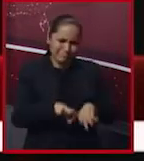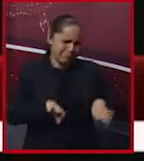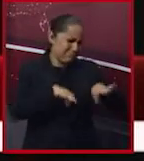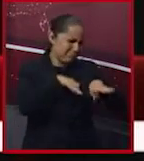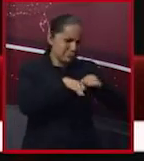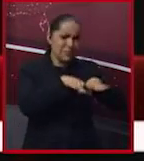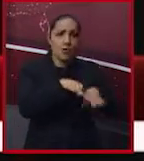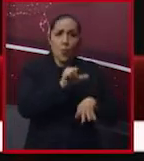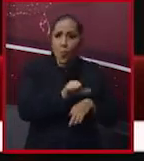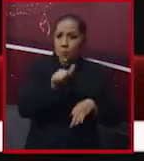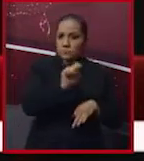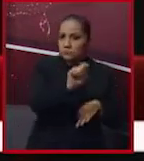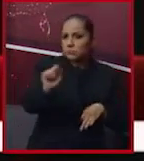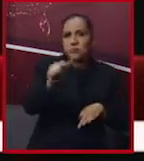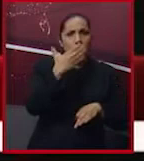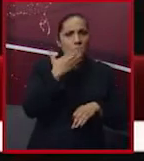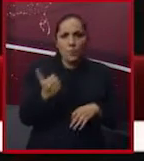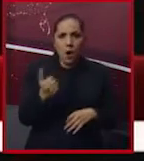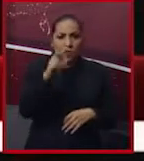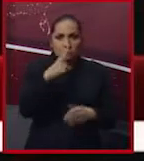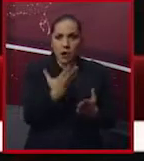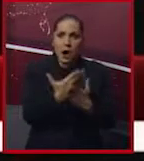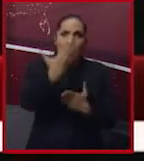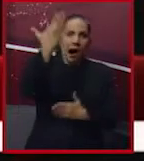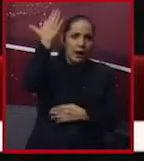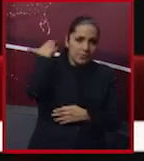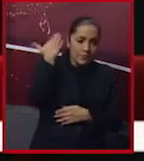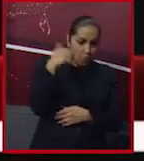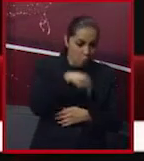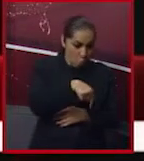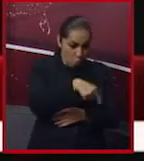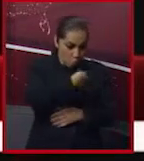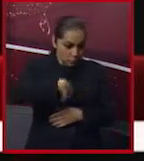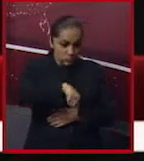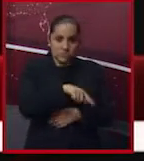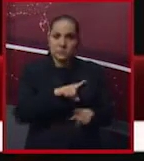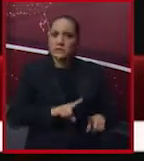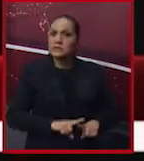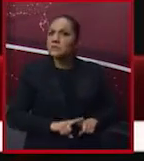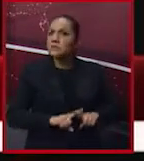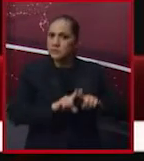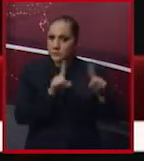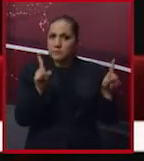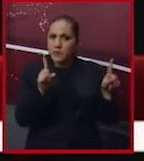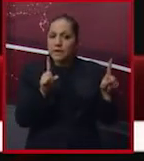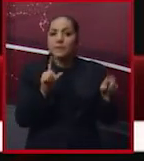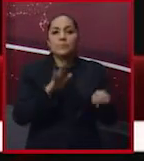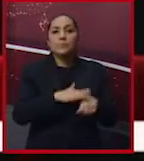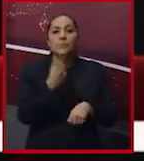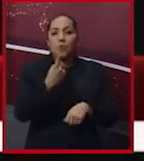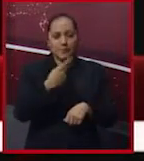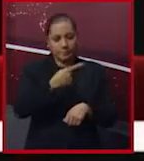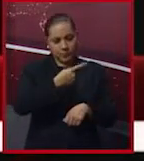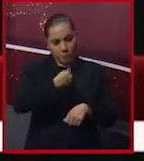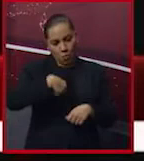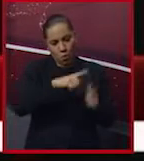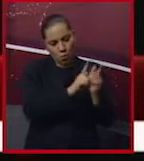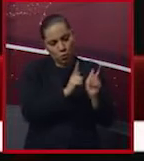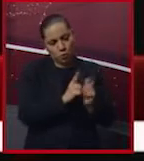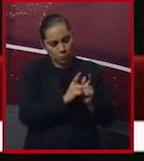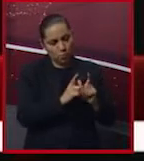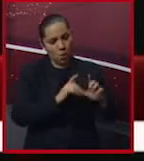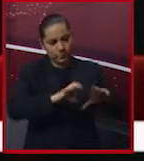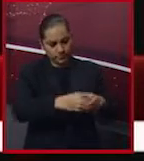al menos para nuestra generación, que fue que coincidió esta legislatura del 2015 al